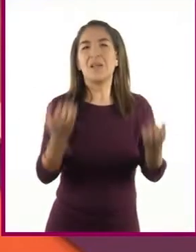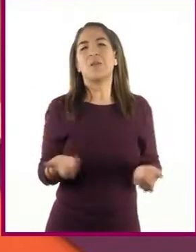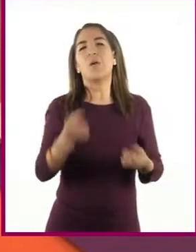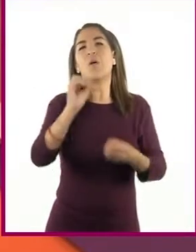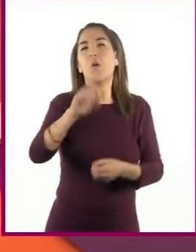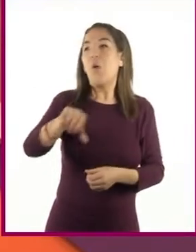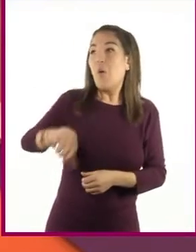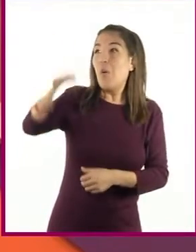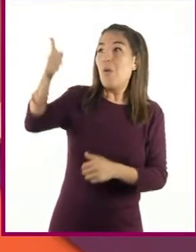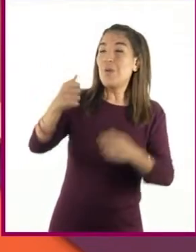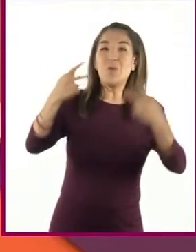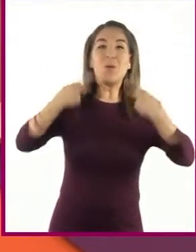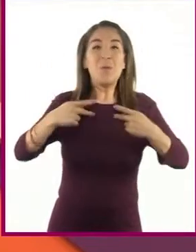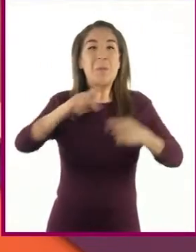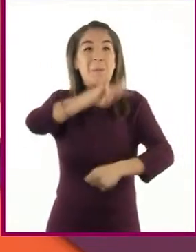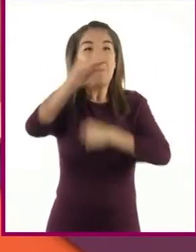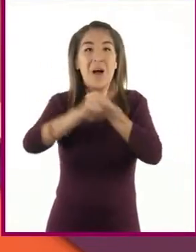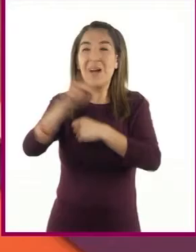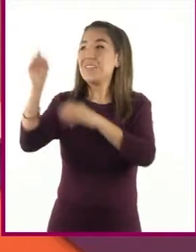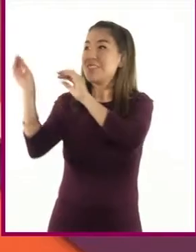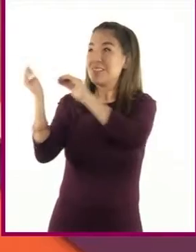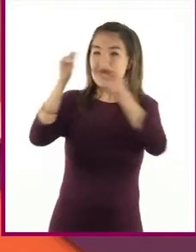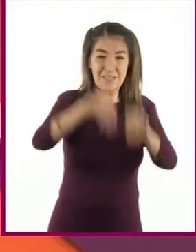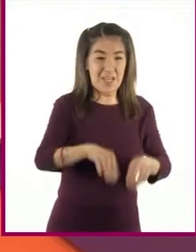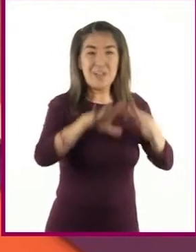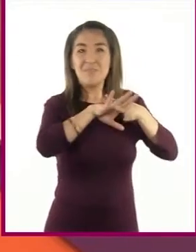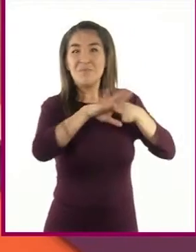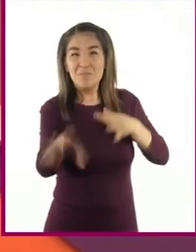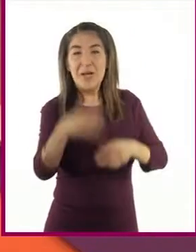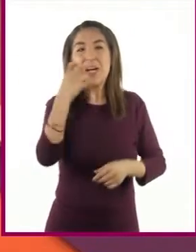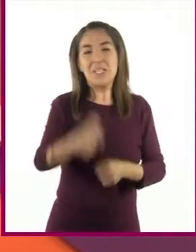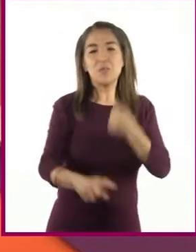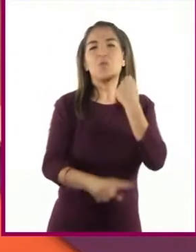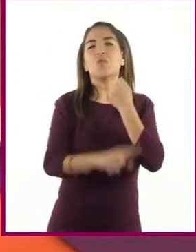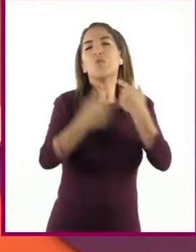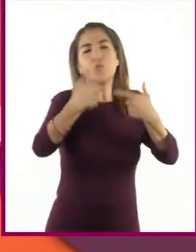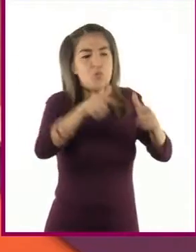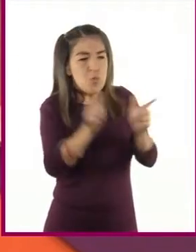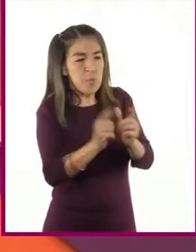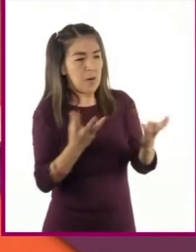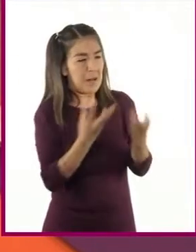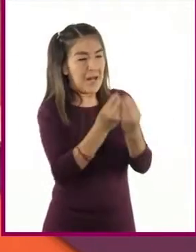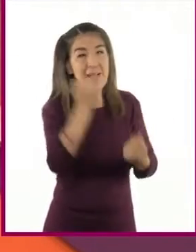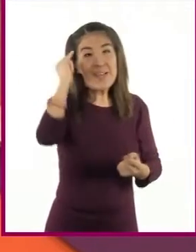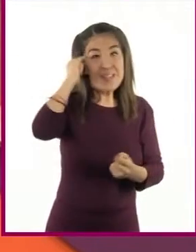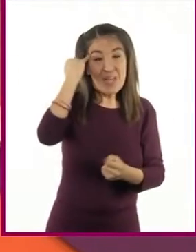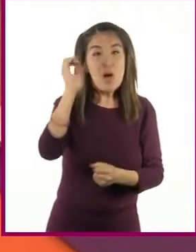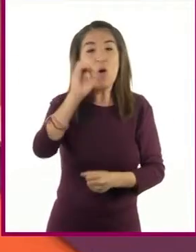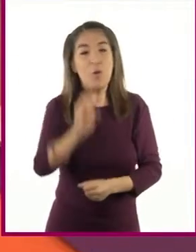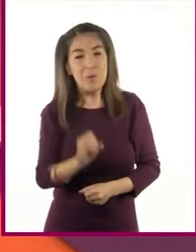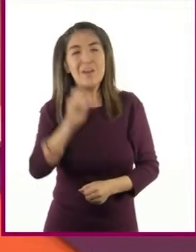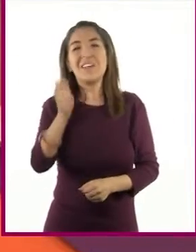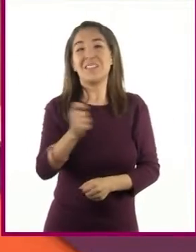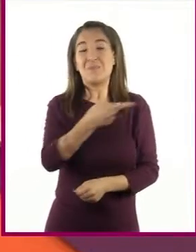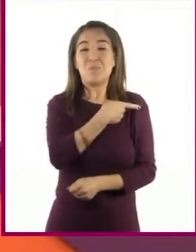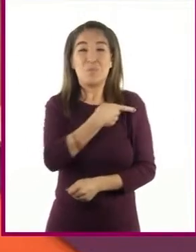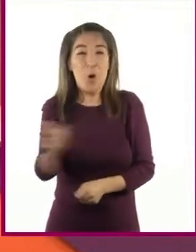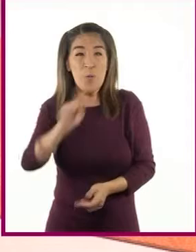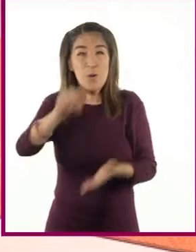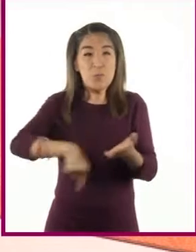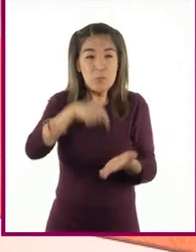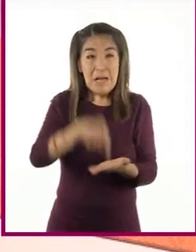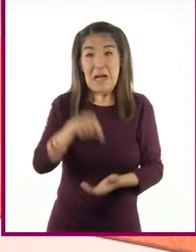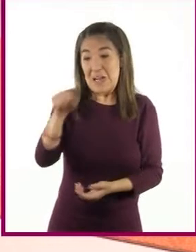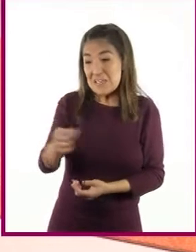de países con situaciones de violencia o pertenecer a grupos indígenas o con altos índices de pobreza,